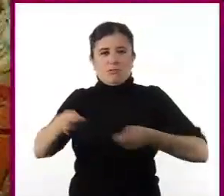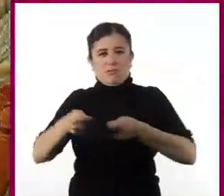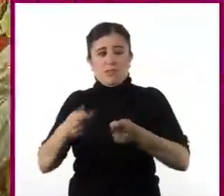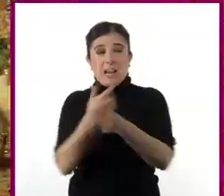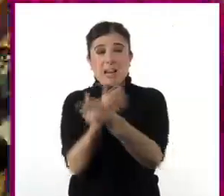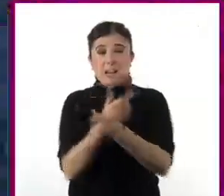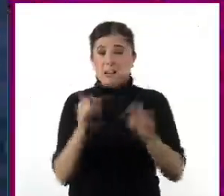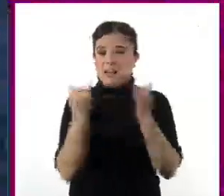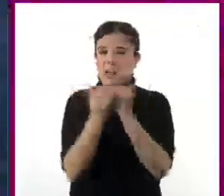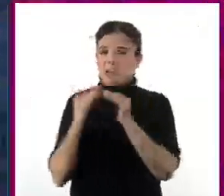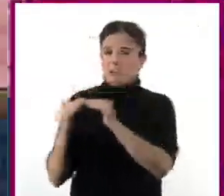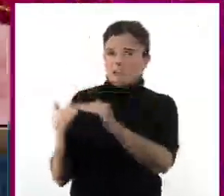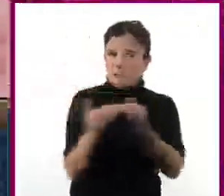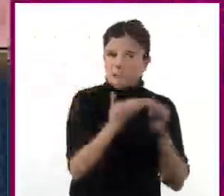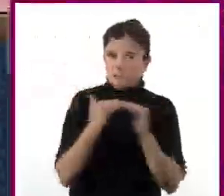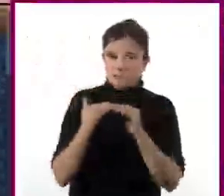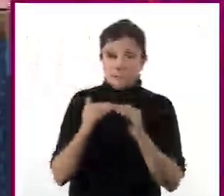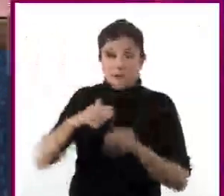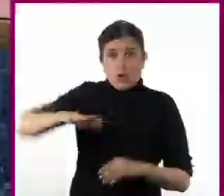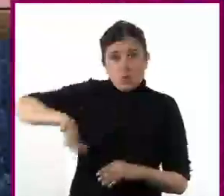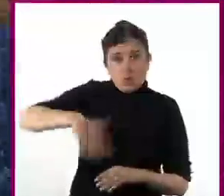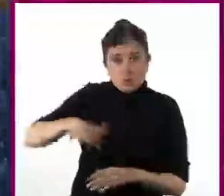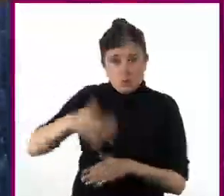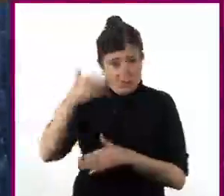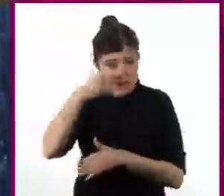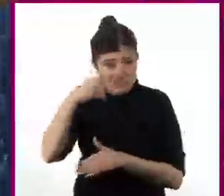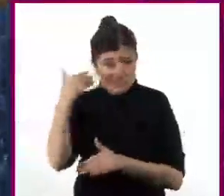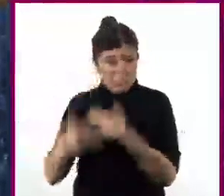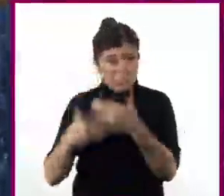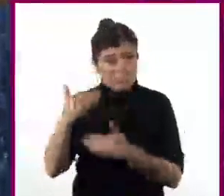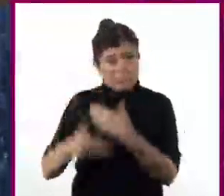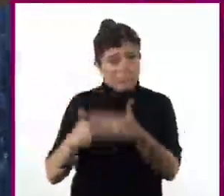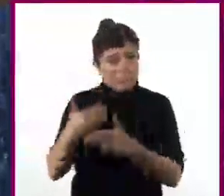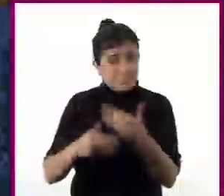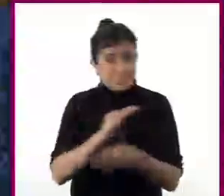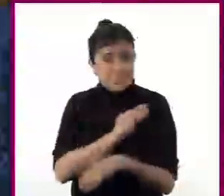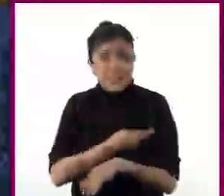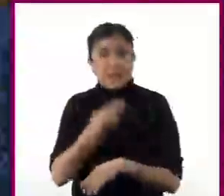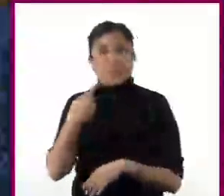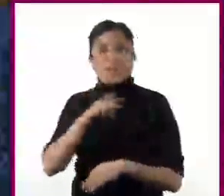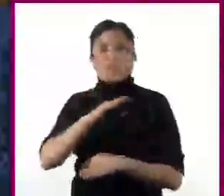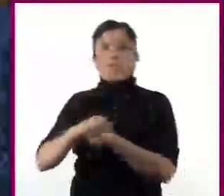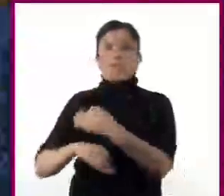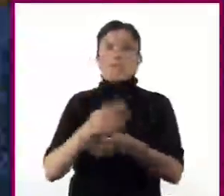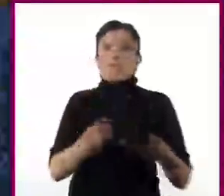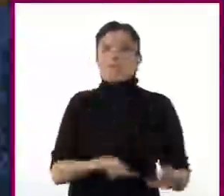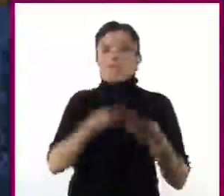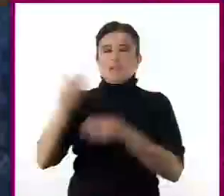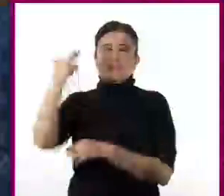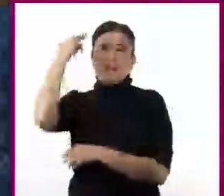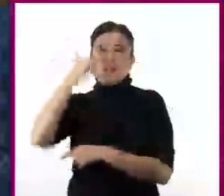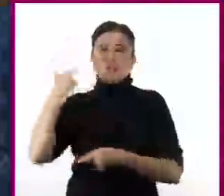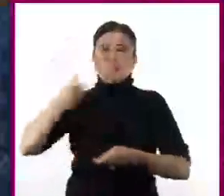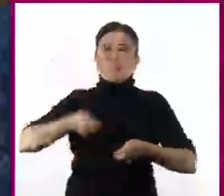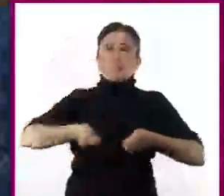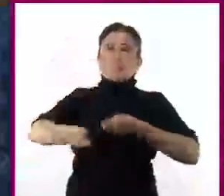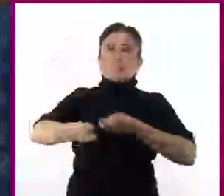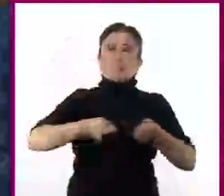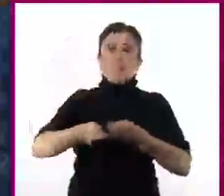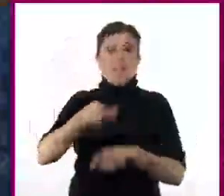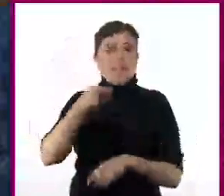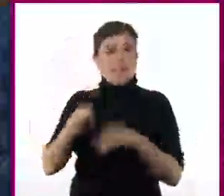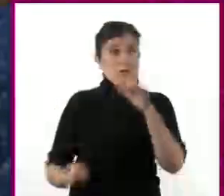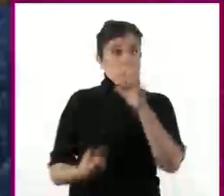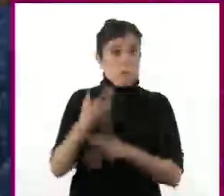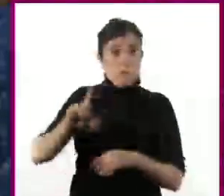la igualdad. Se buscó el progreso de la nación, pero se mantuvo todo el poder en el monarca. A este nuevo